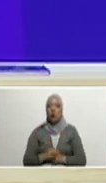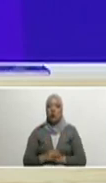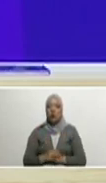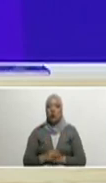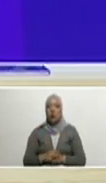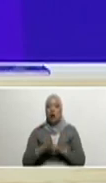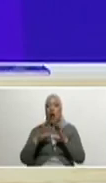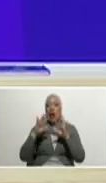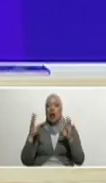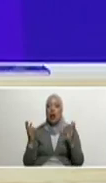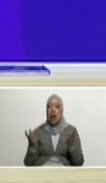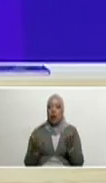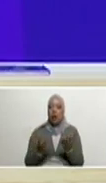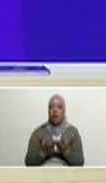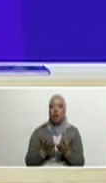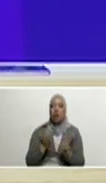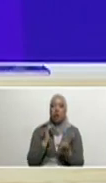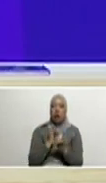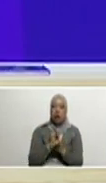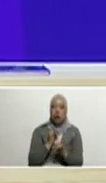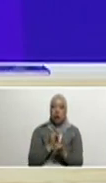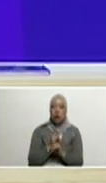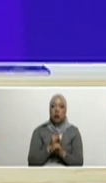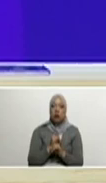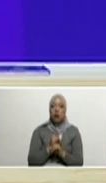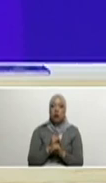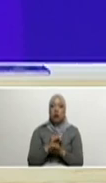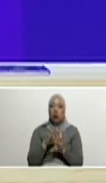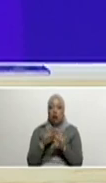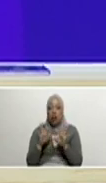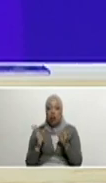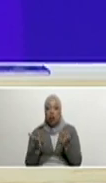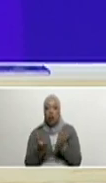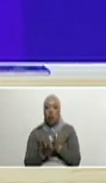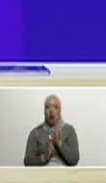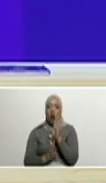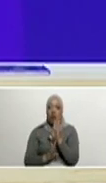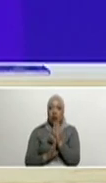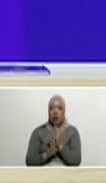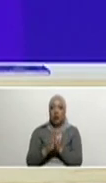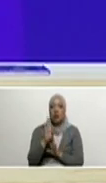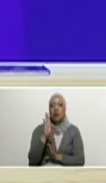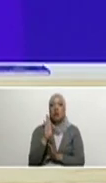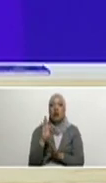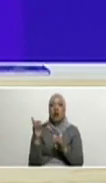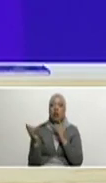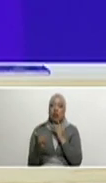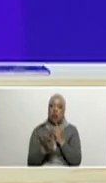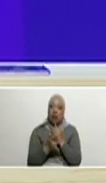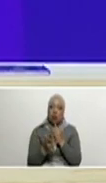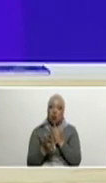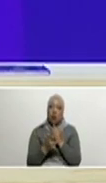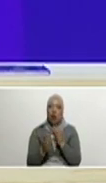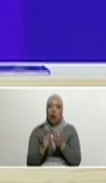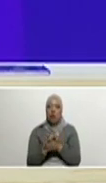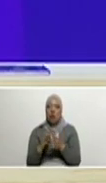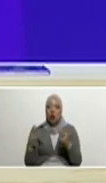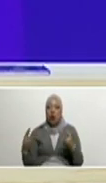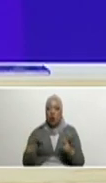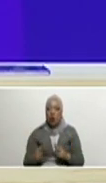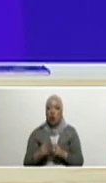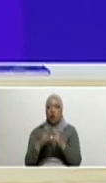en el mundo digital que estamos, en el mundo avanzado de la tecnología que nos